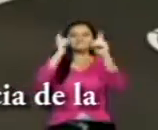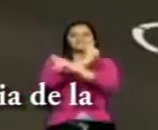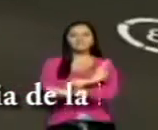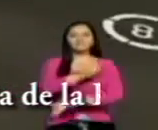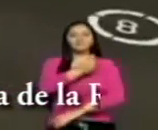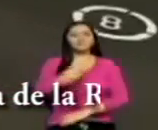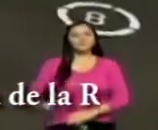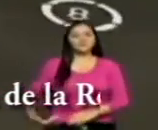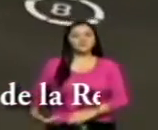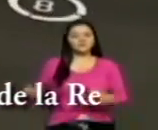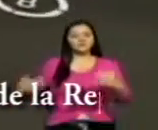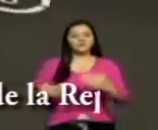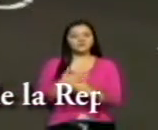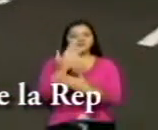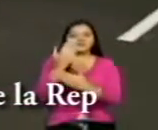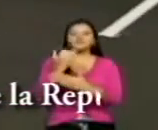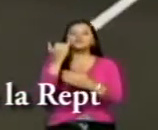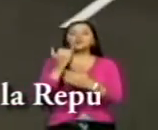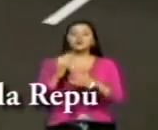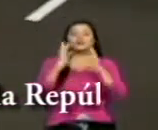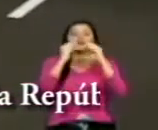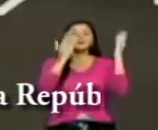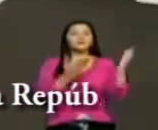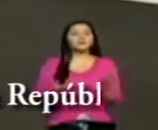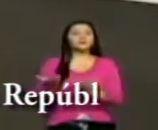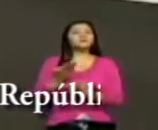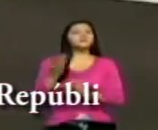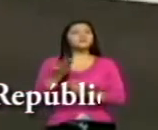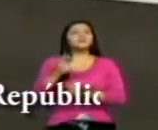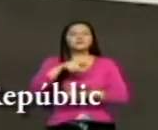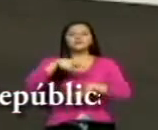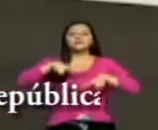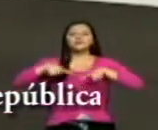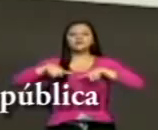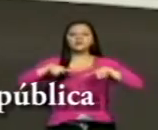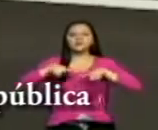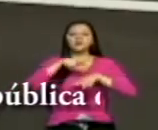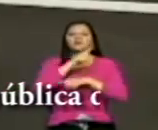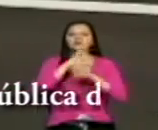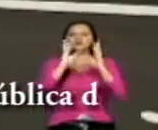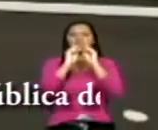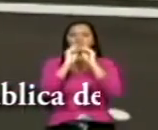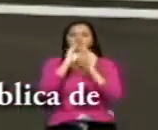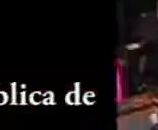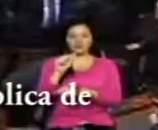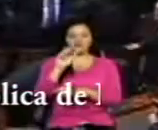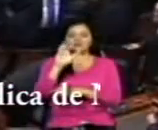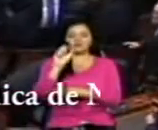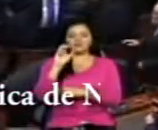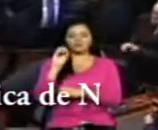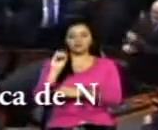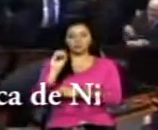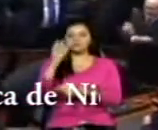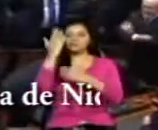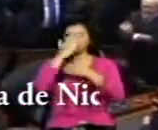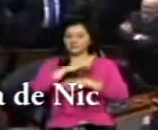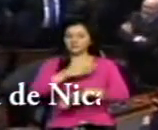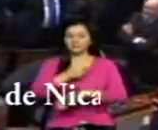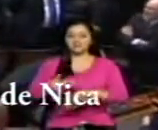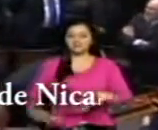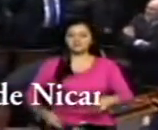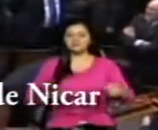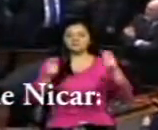Esta ceremonia protocolar se la realiza en el Congreso de la República de el Perú. Además, en este